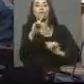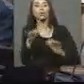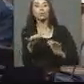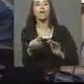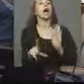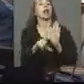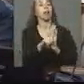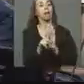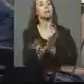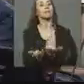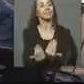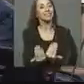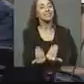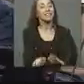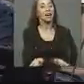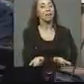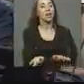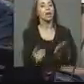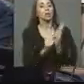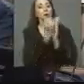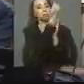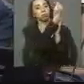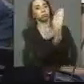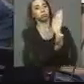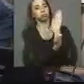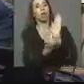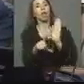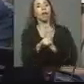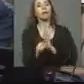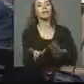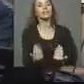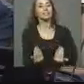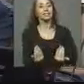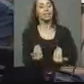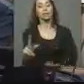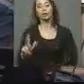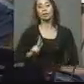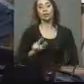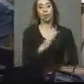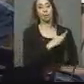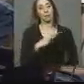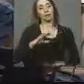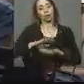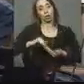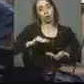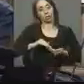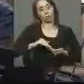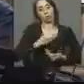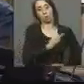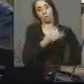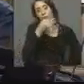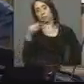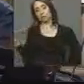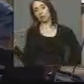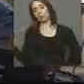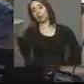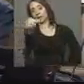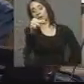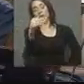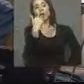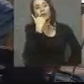que era necesario. Marco jurídico necesario. Señor ministro, discúlpeme que se lo diga por su intermedio, presidente.